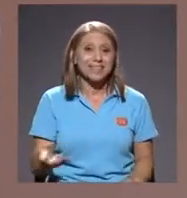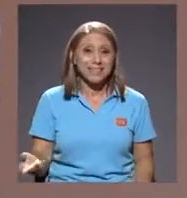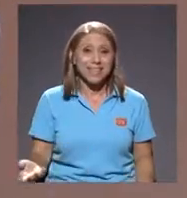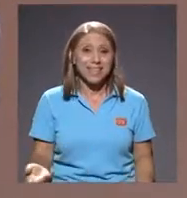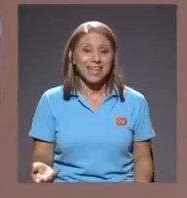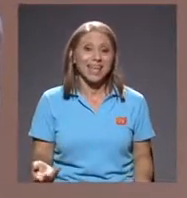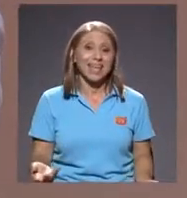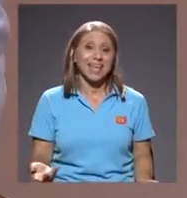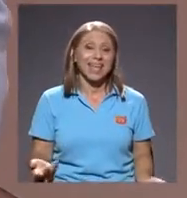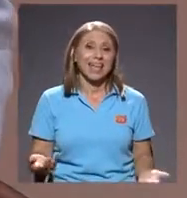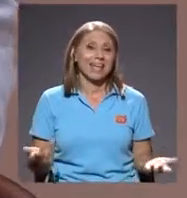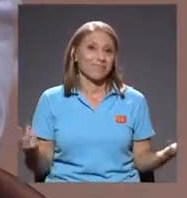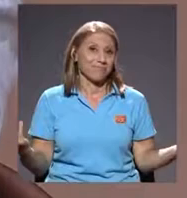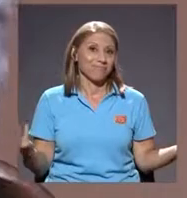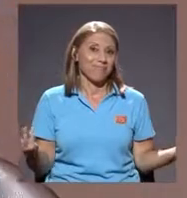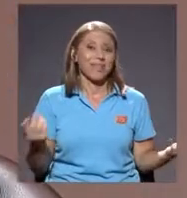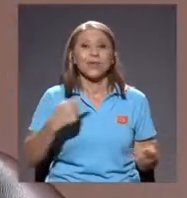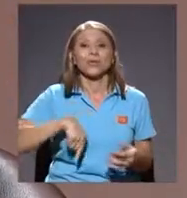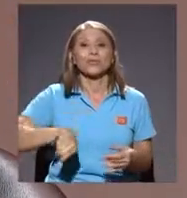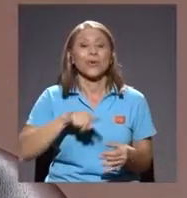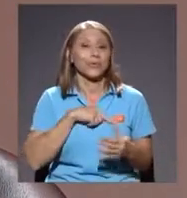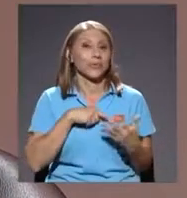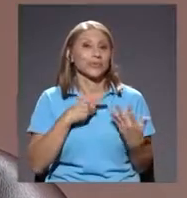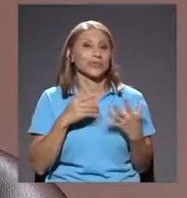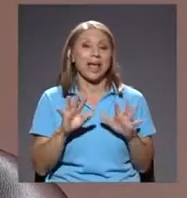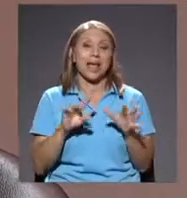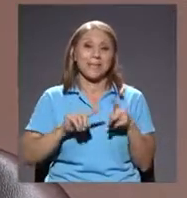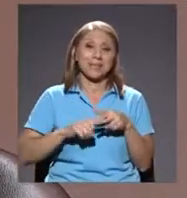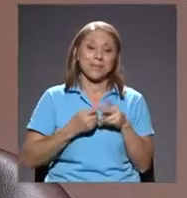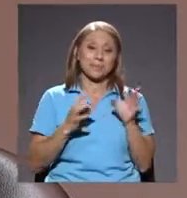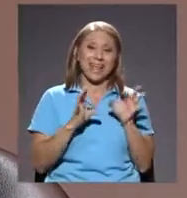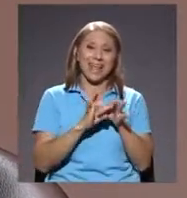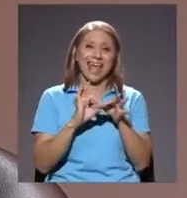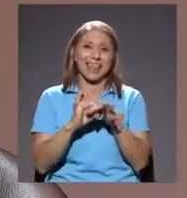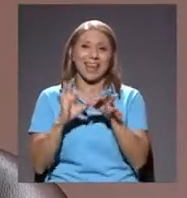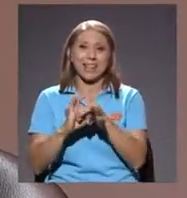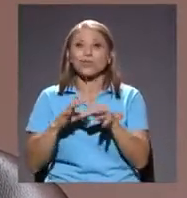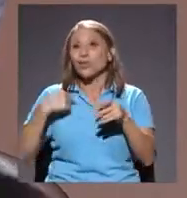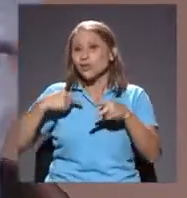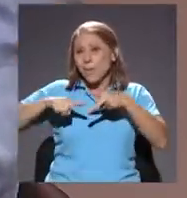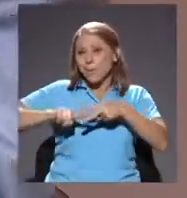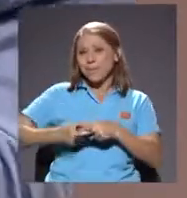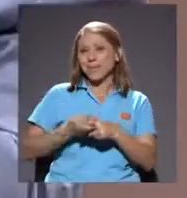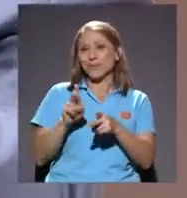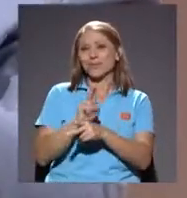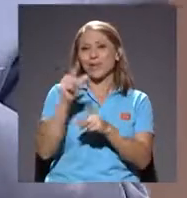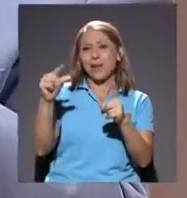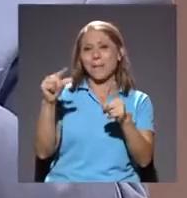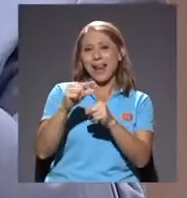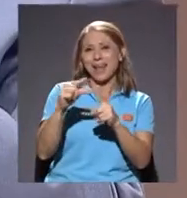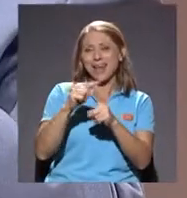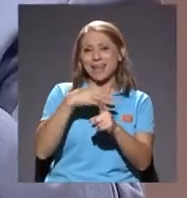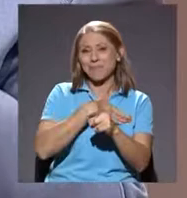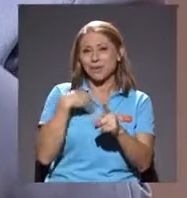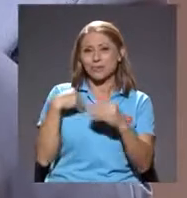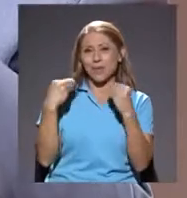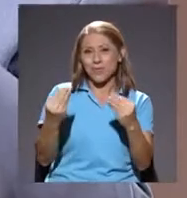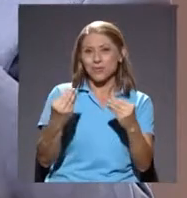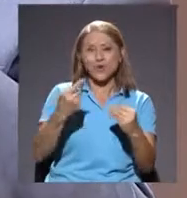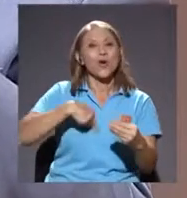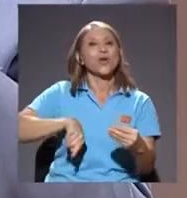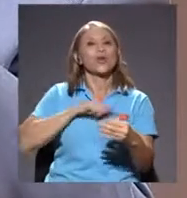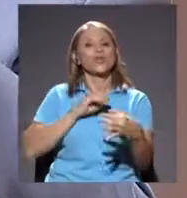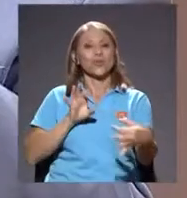diríamos nos encadenamos y ahí empieza a usar una palabra que me gusta mucho usarla nos encadenamos a las